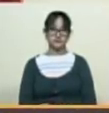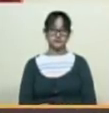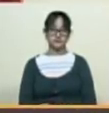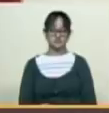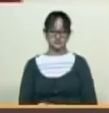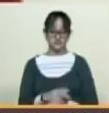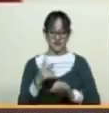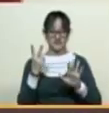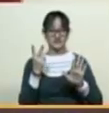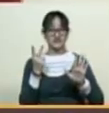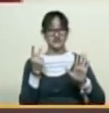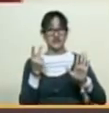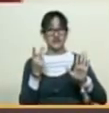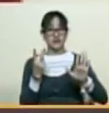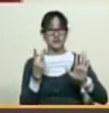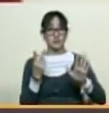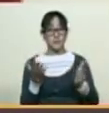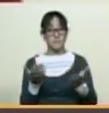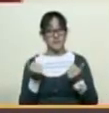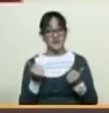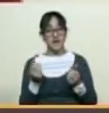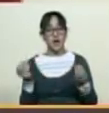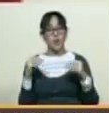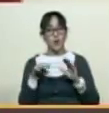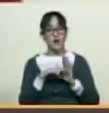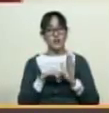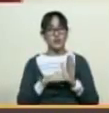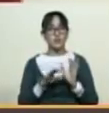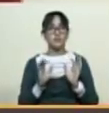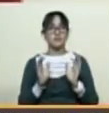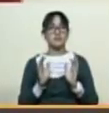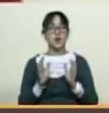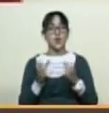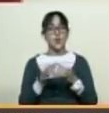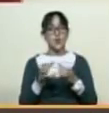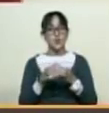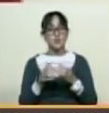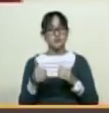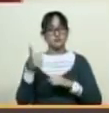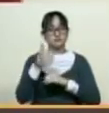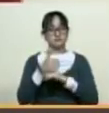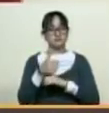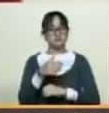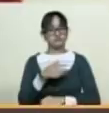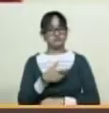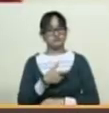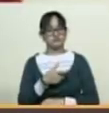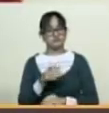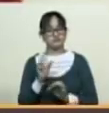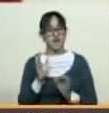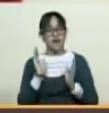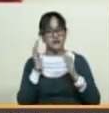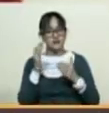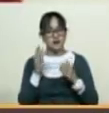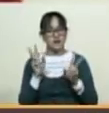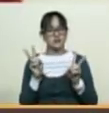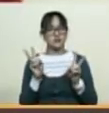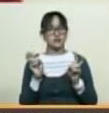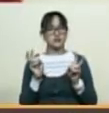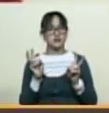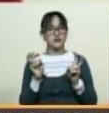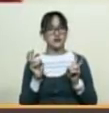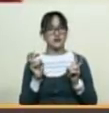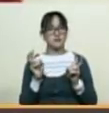séptima solicitud en estos acuerdos, es que se constituirá un grupo de alto nivel que atenderá los asuntos que se presenten